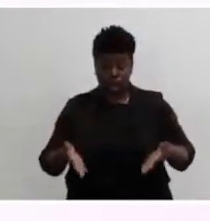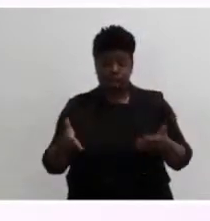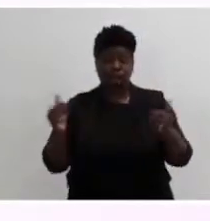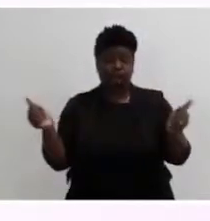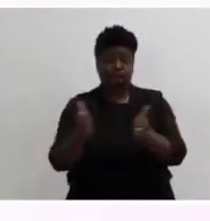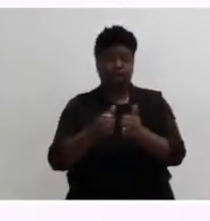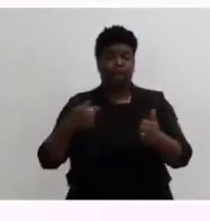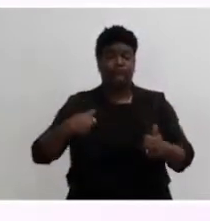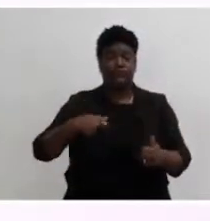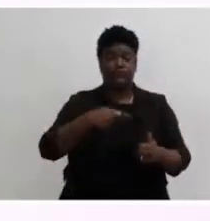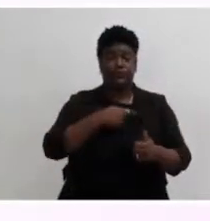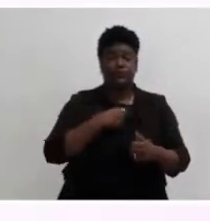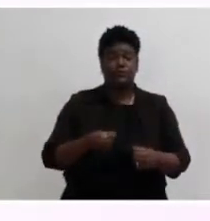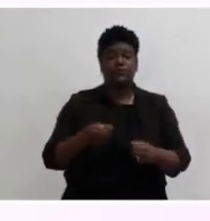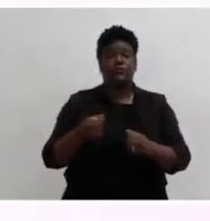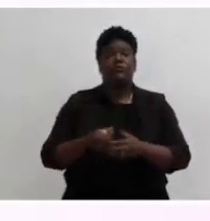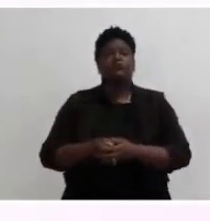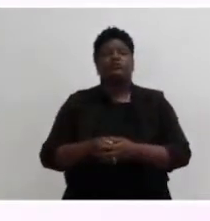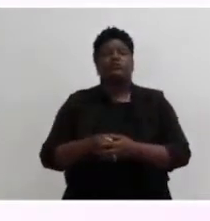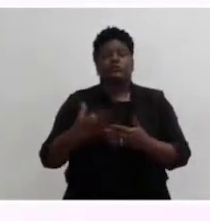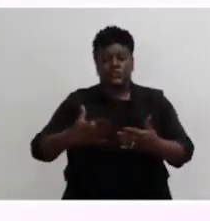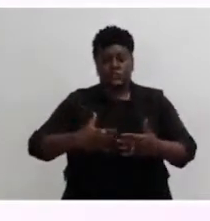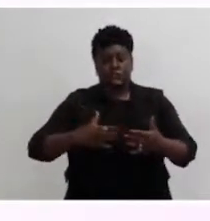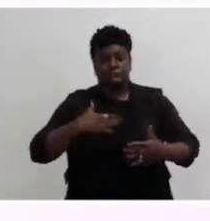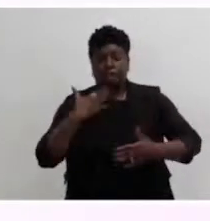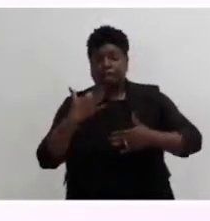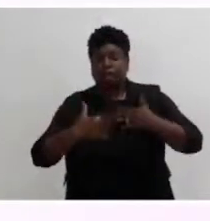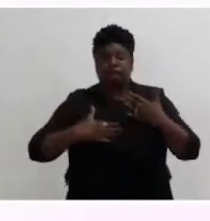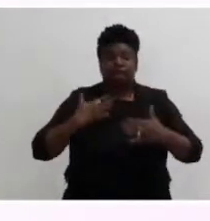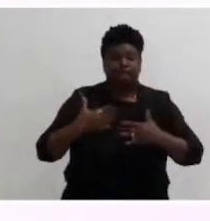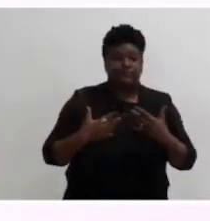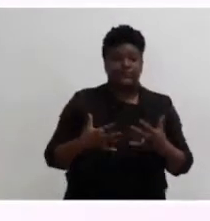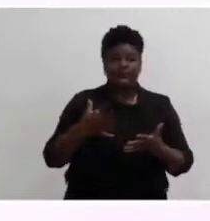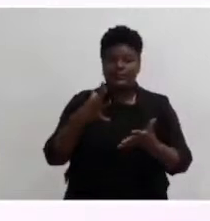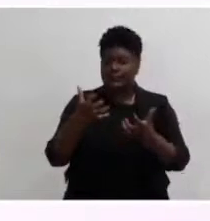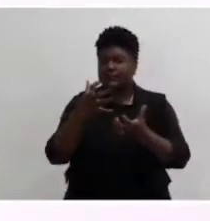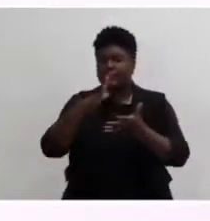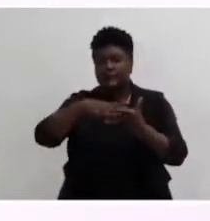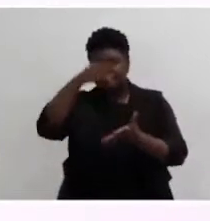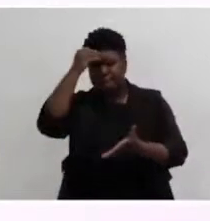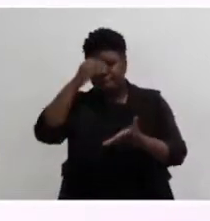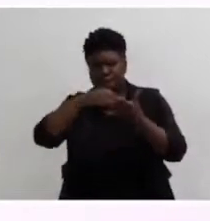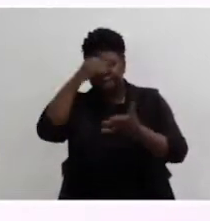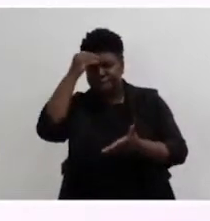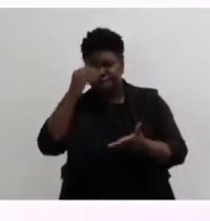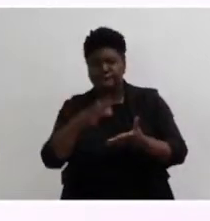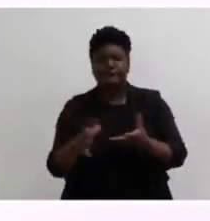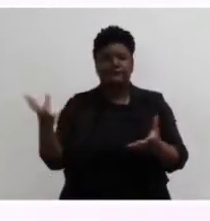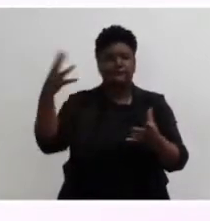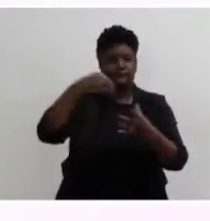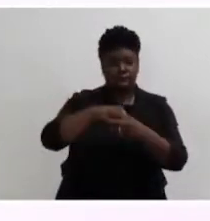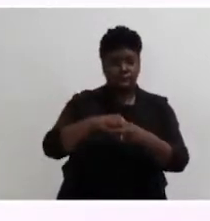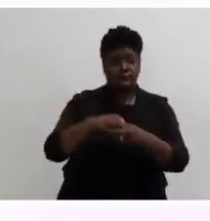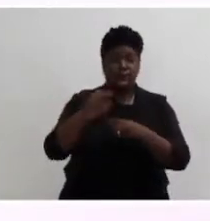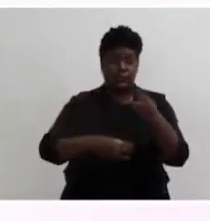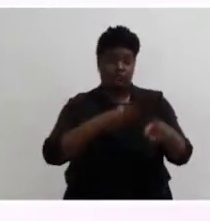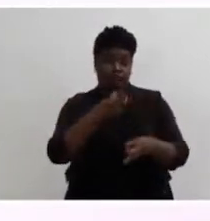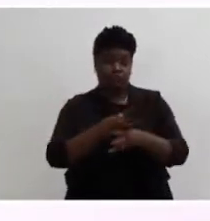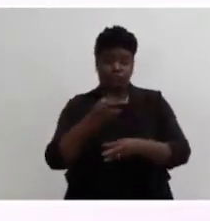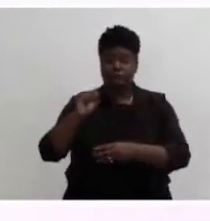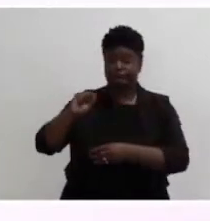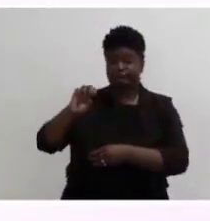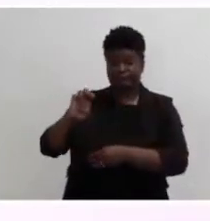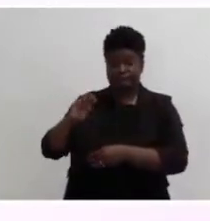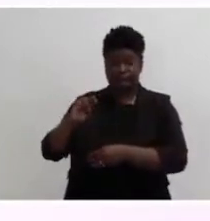entusiasmo por la tecnología en este curso de formación rápida que les introduce al mundo de los semiconductores,